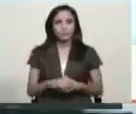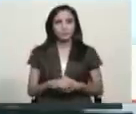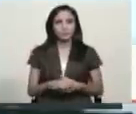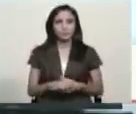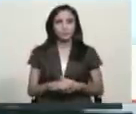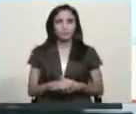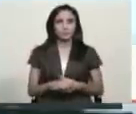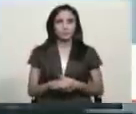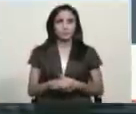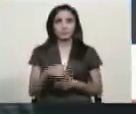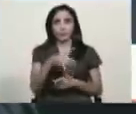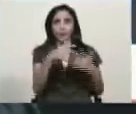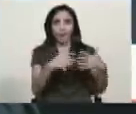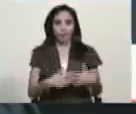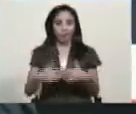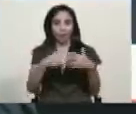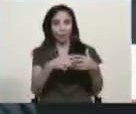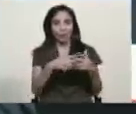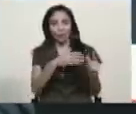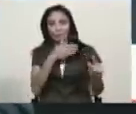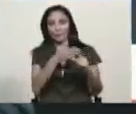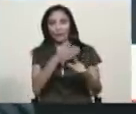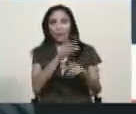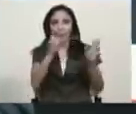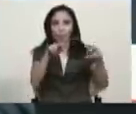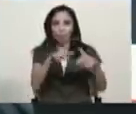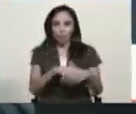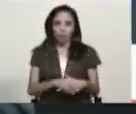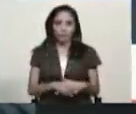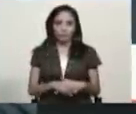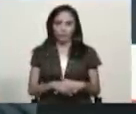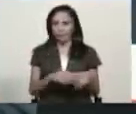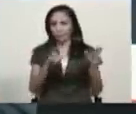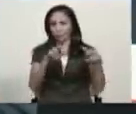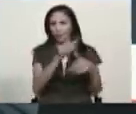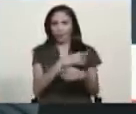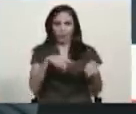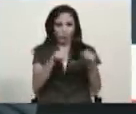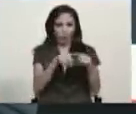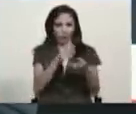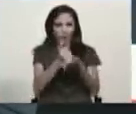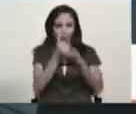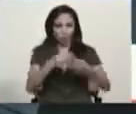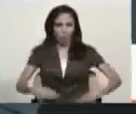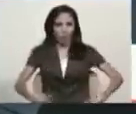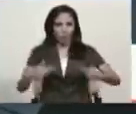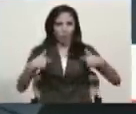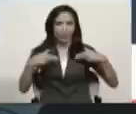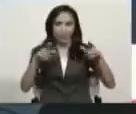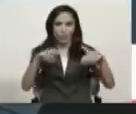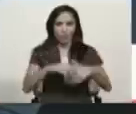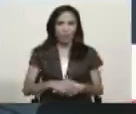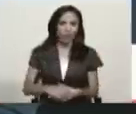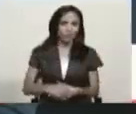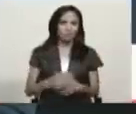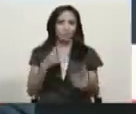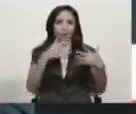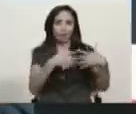Por eso el imperialismo nunca, jamás podrá con nosotros.